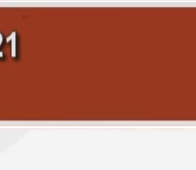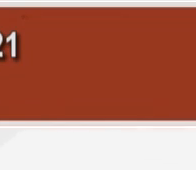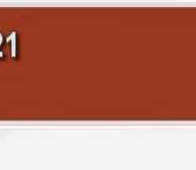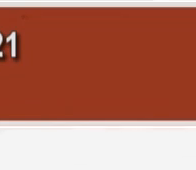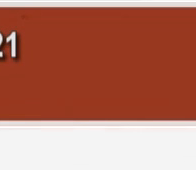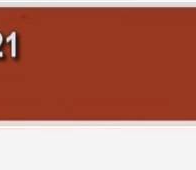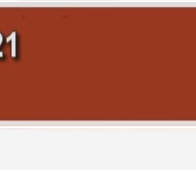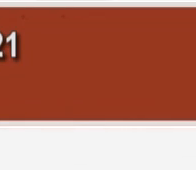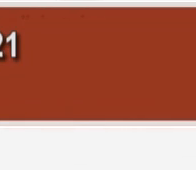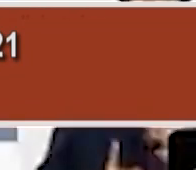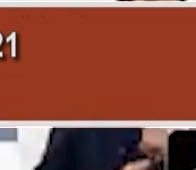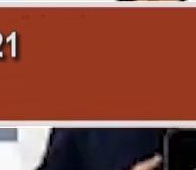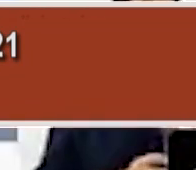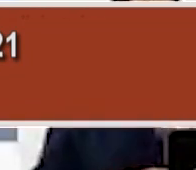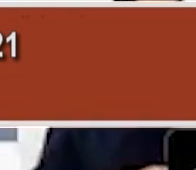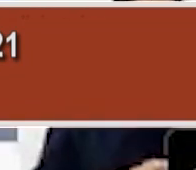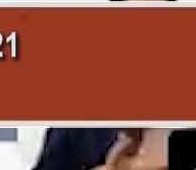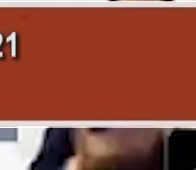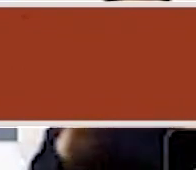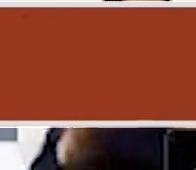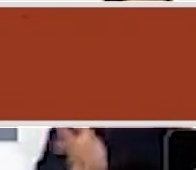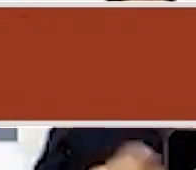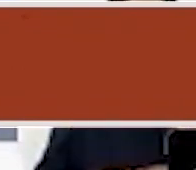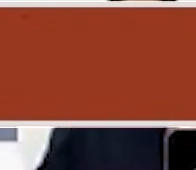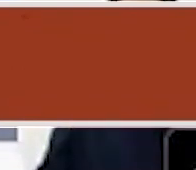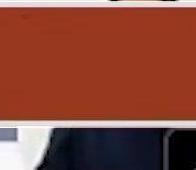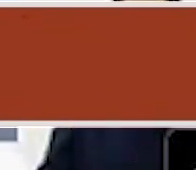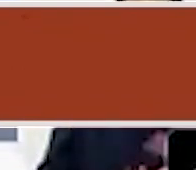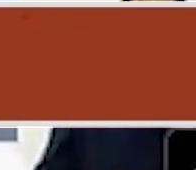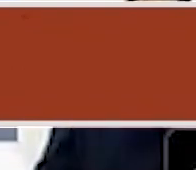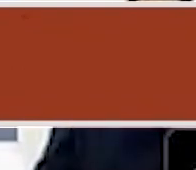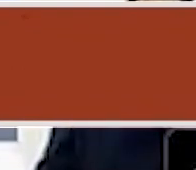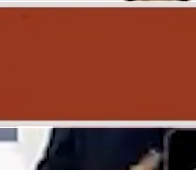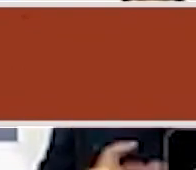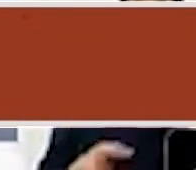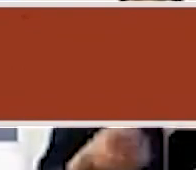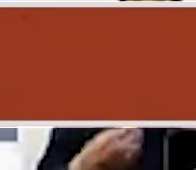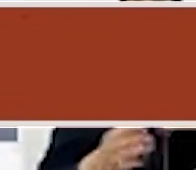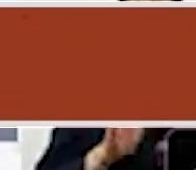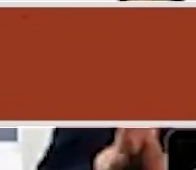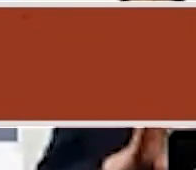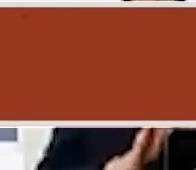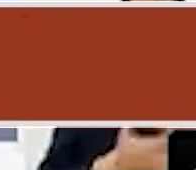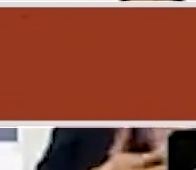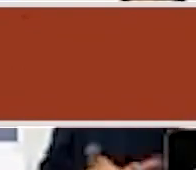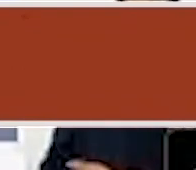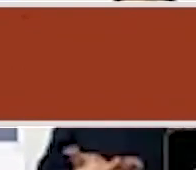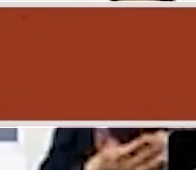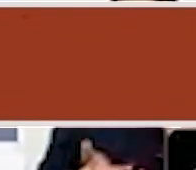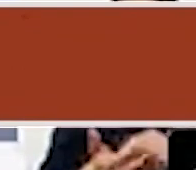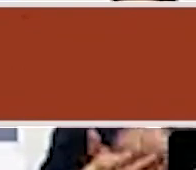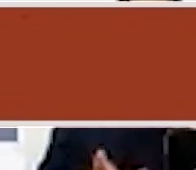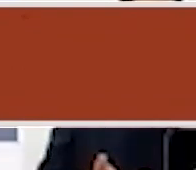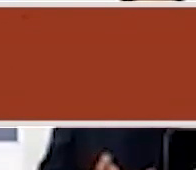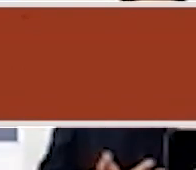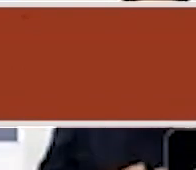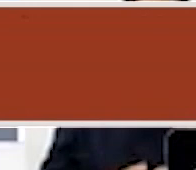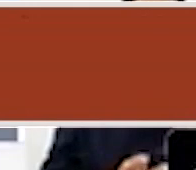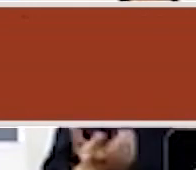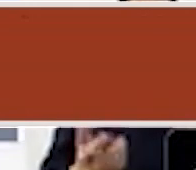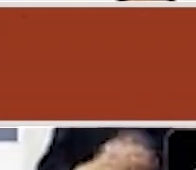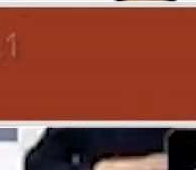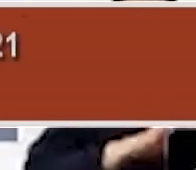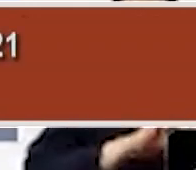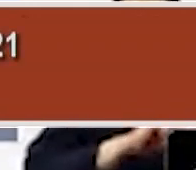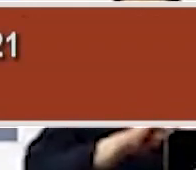Libertad, Puno y Ancash. Imagínense cómo sería nuestro proceso de desarrollo. Por eso yo en reiteradas oportunidades he dicho que la corrupción es el